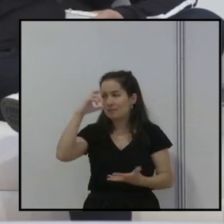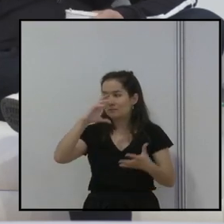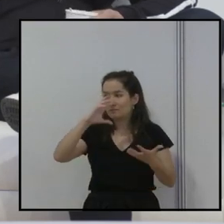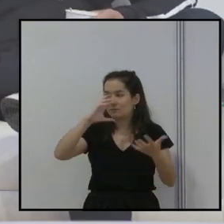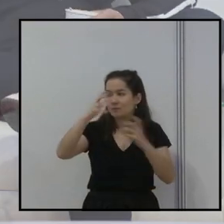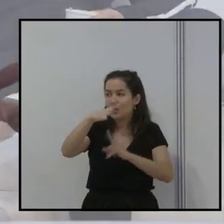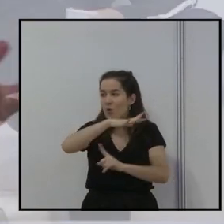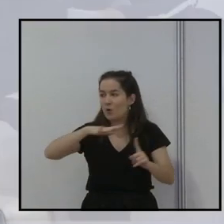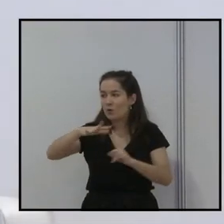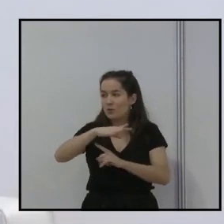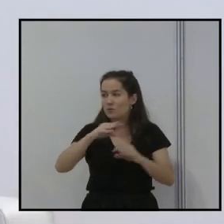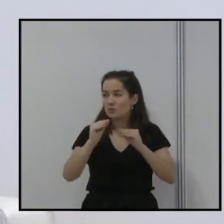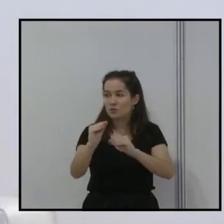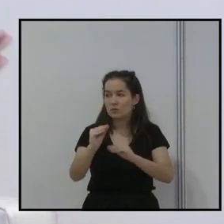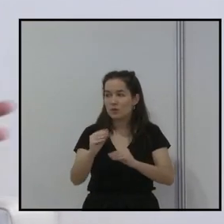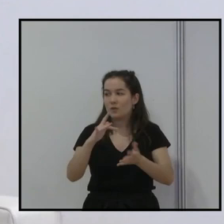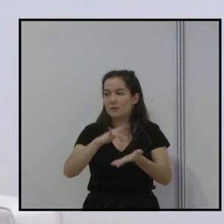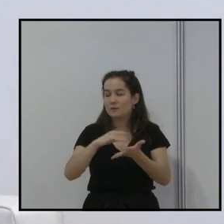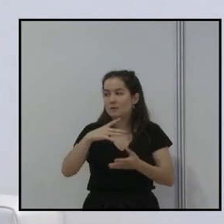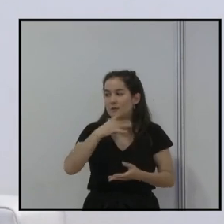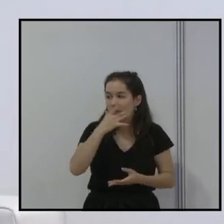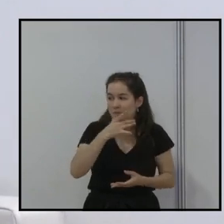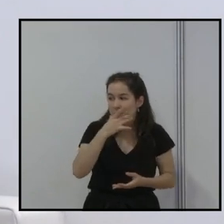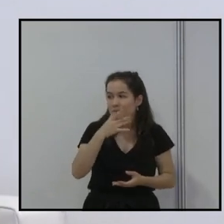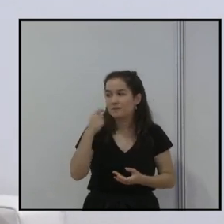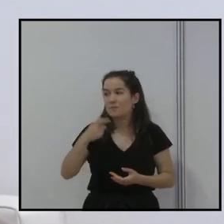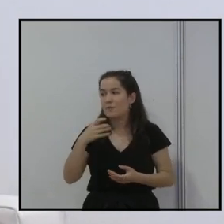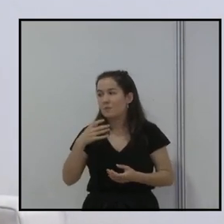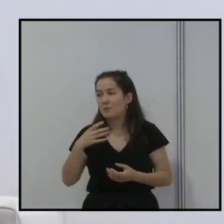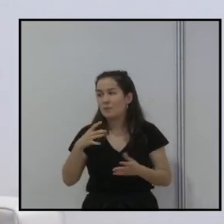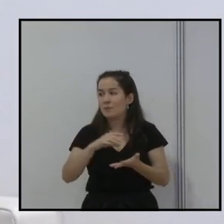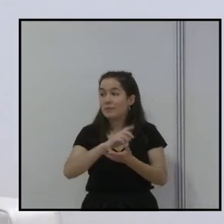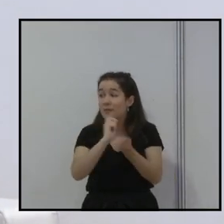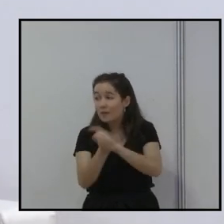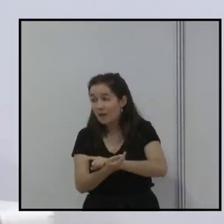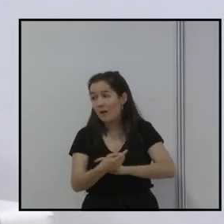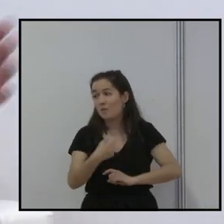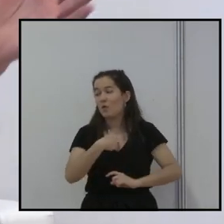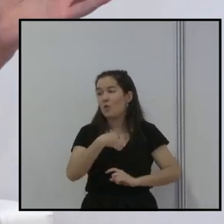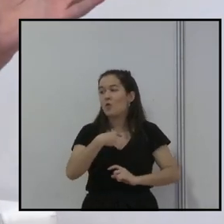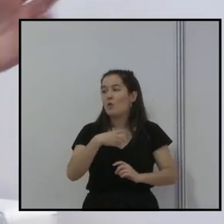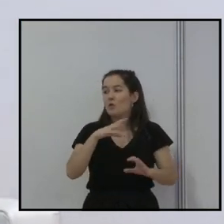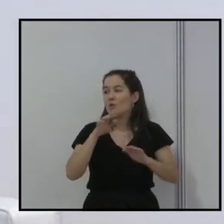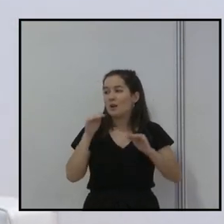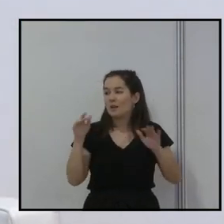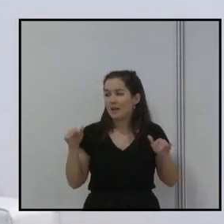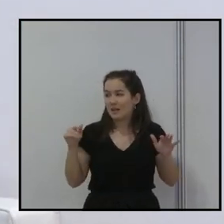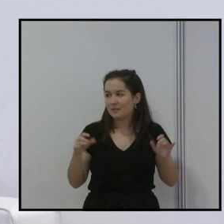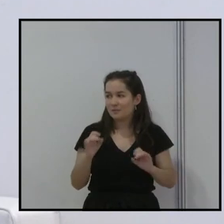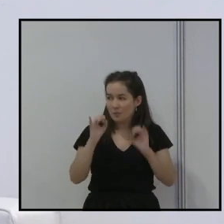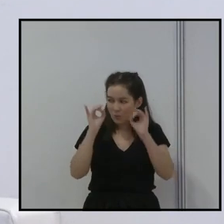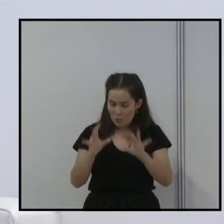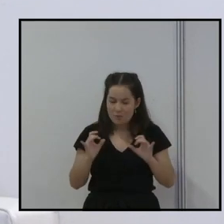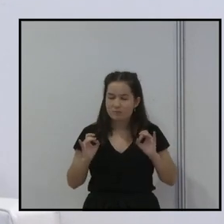tener la vergüenza habitual, esconderlo, pasarlo muy mal, ahora pueden decir, yo como Ángel Martín. Qué bien eso. Es un poco lo que creo que está ocurriendo